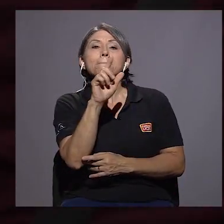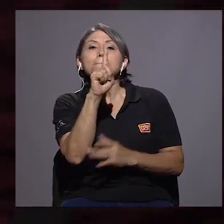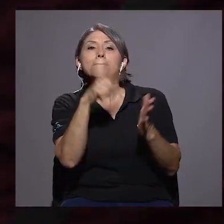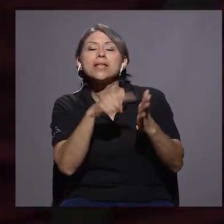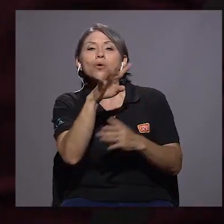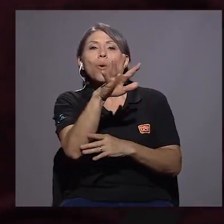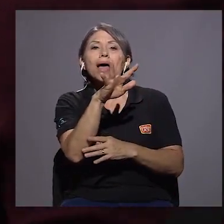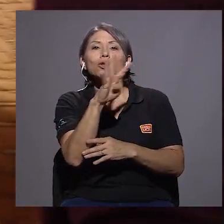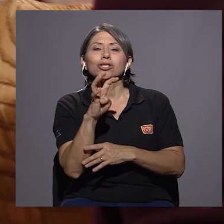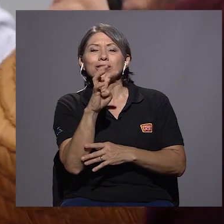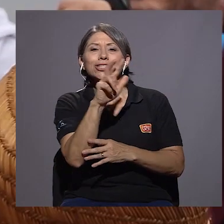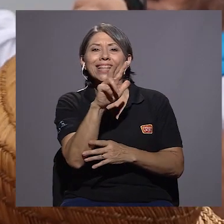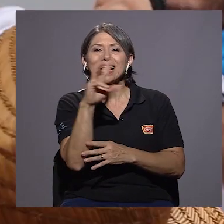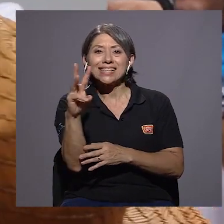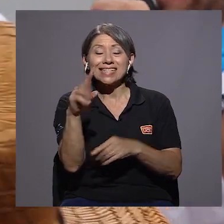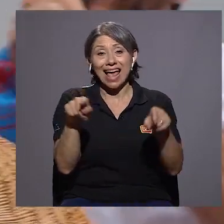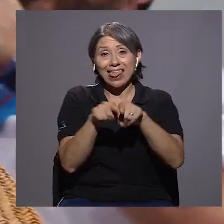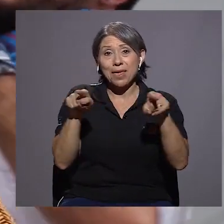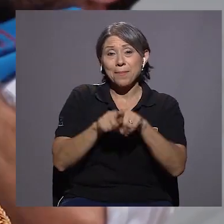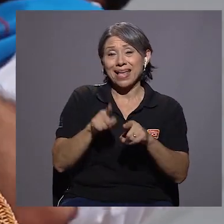1.436. Además, hay